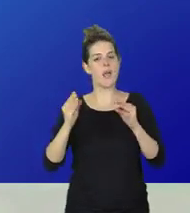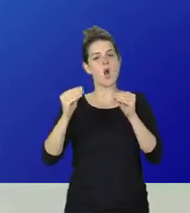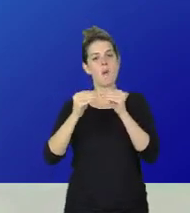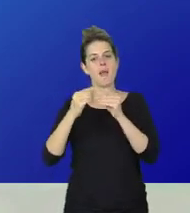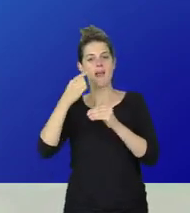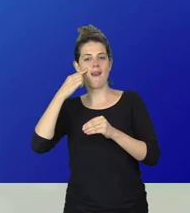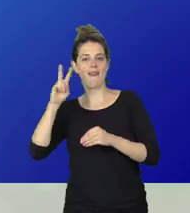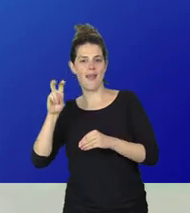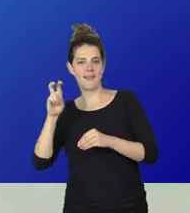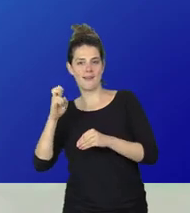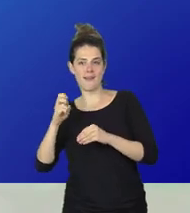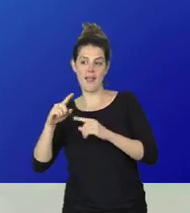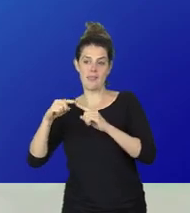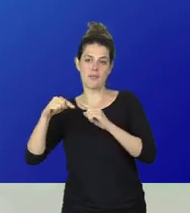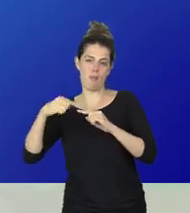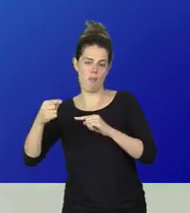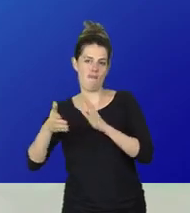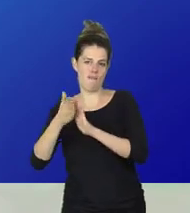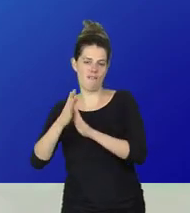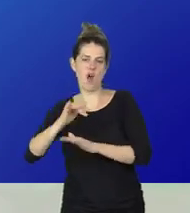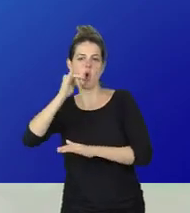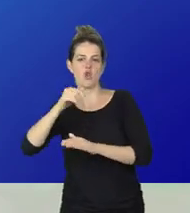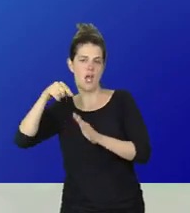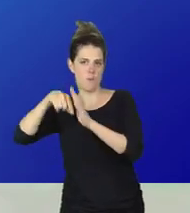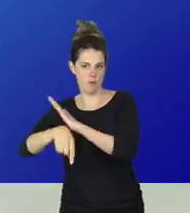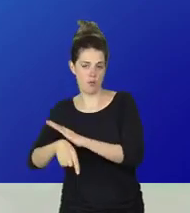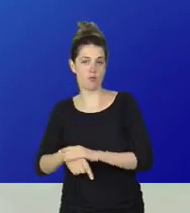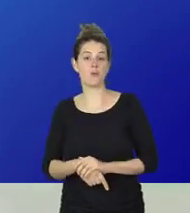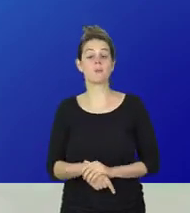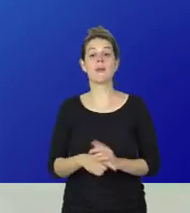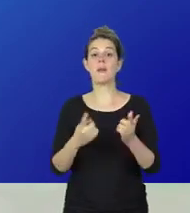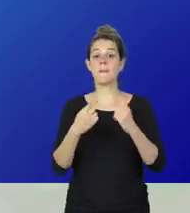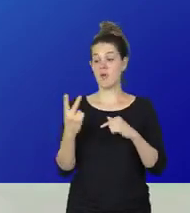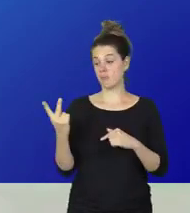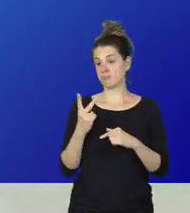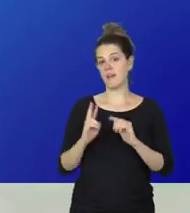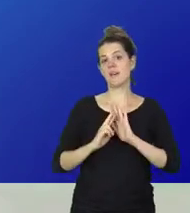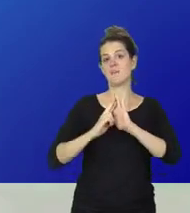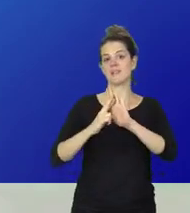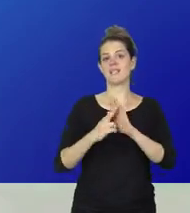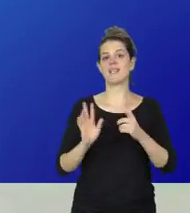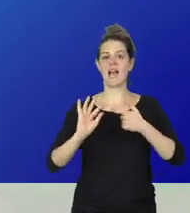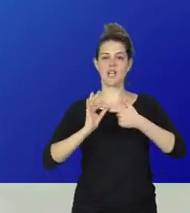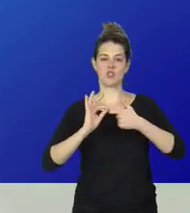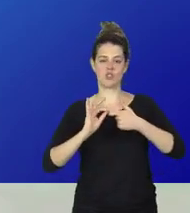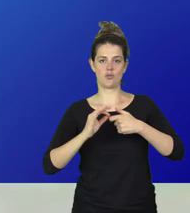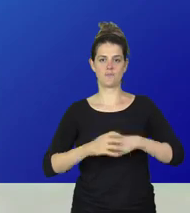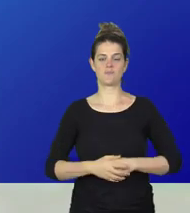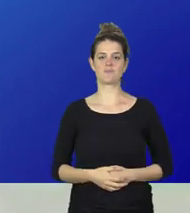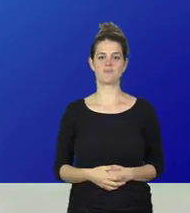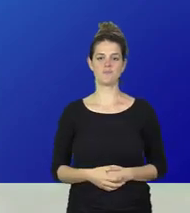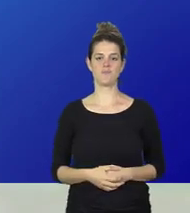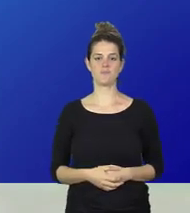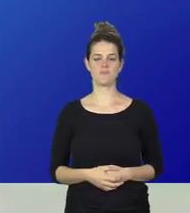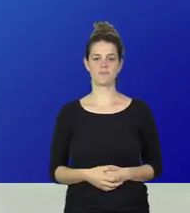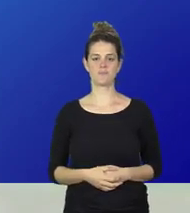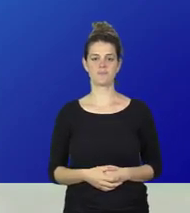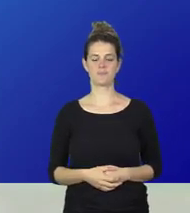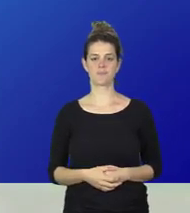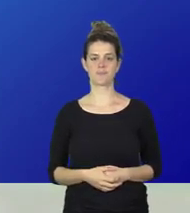a seguir después, va a seguir a continuación de mí, pero estamos representando a la Asociación de Intérpretes del Uruguay.